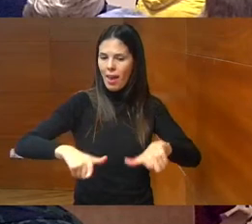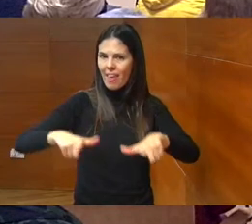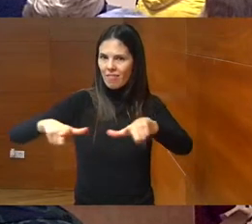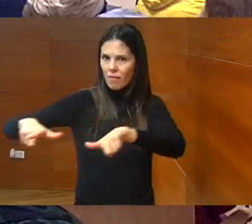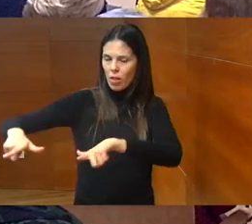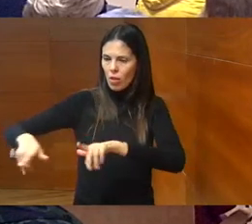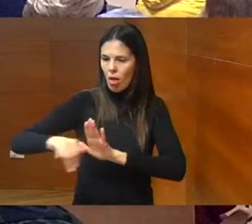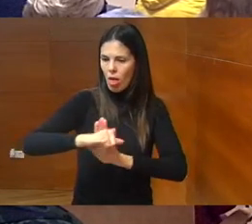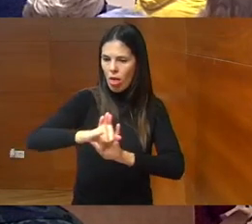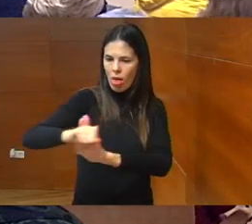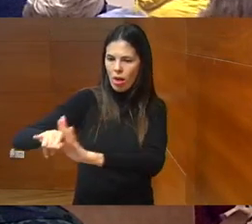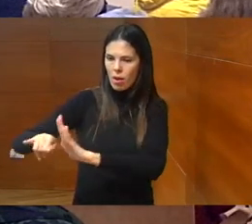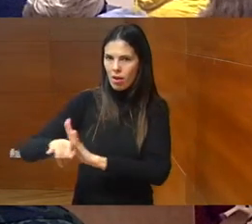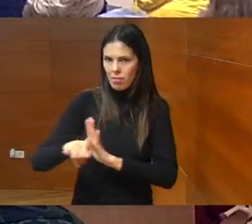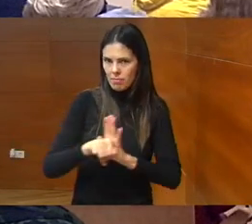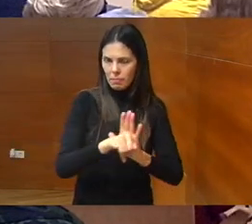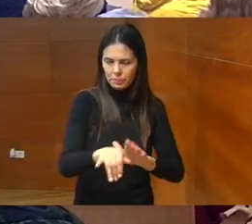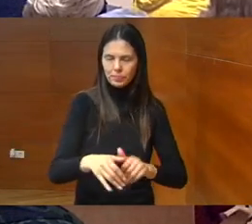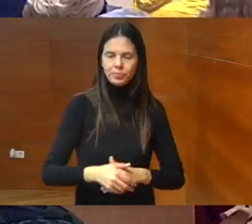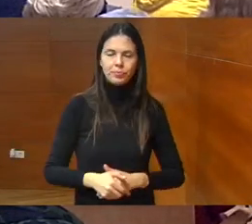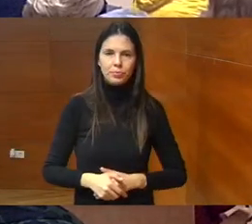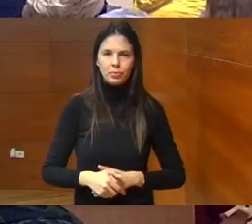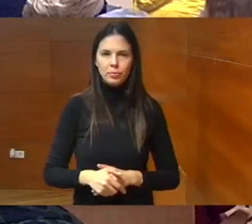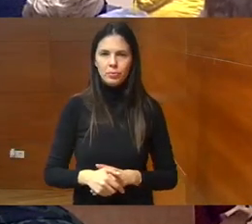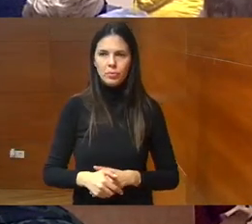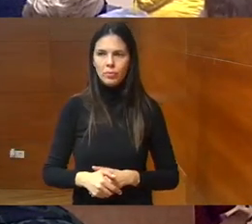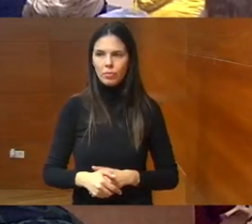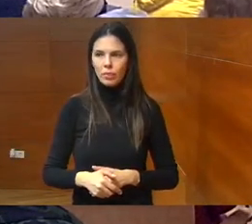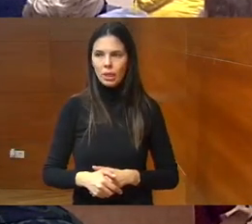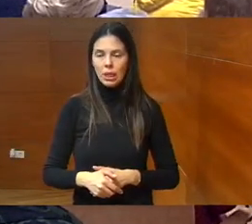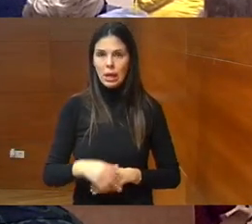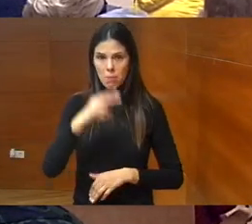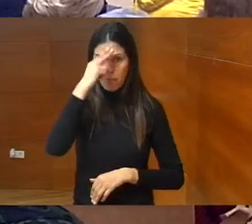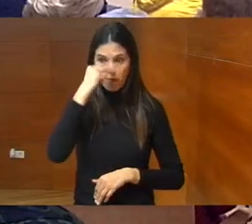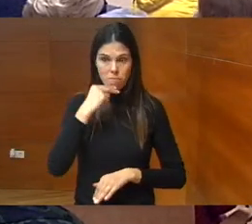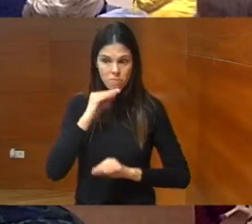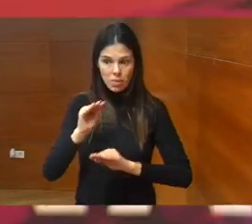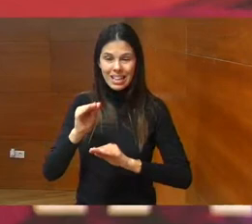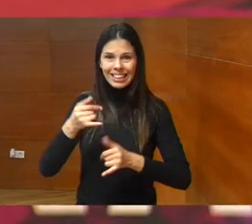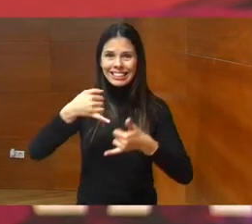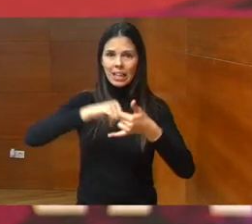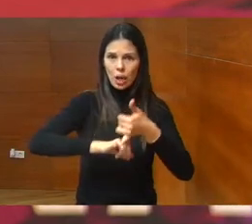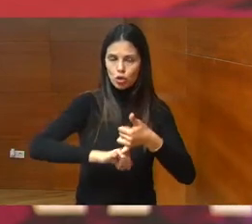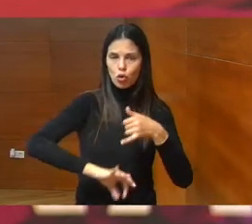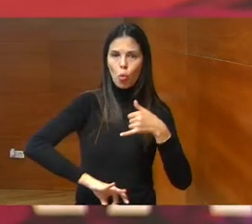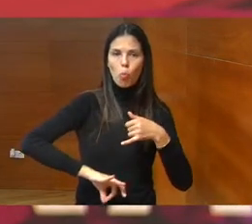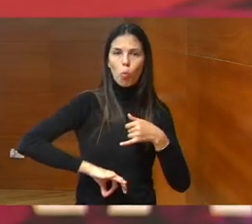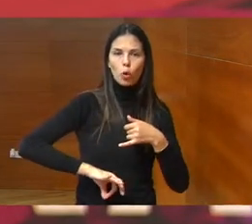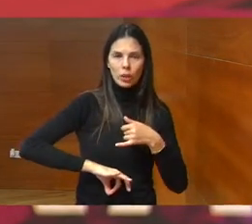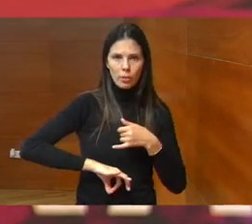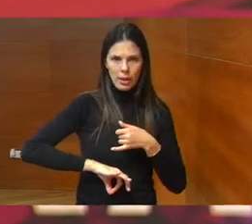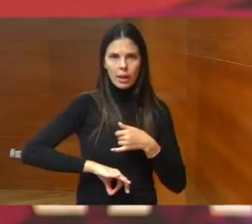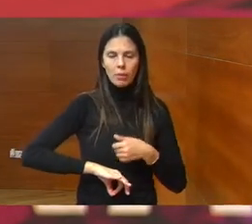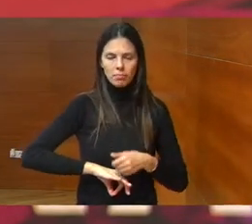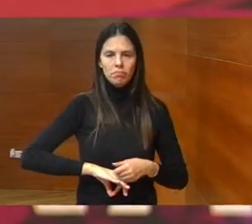alrededores Albino Patiño se casó casó bien pontevedra